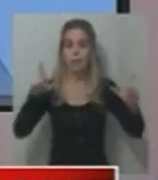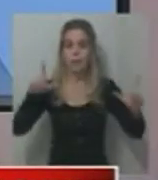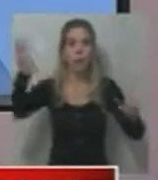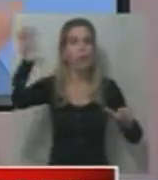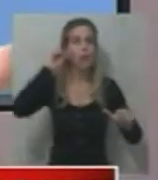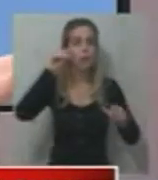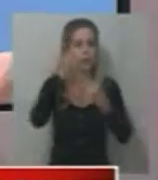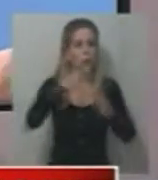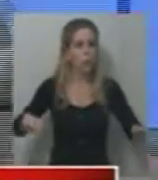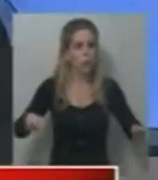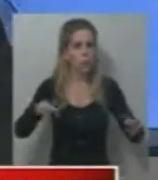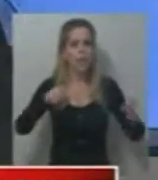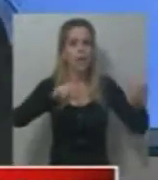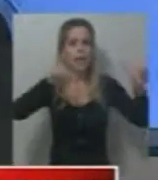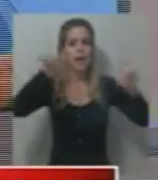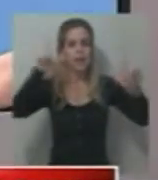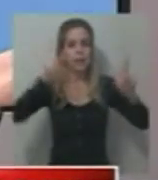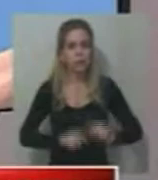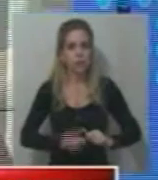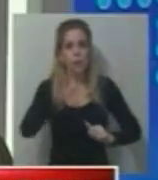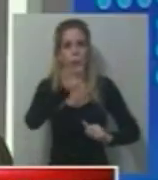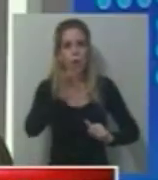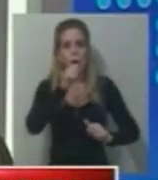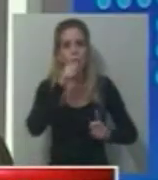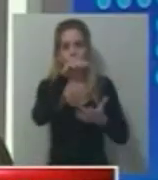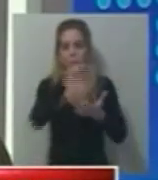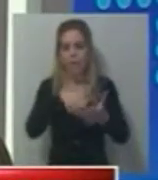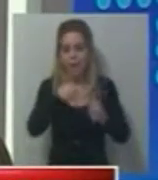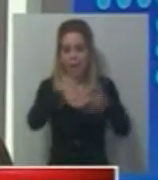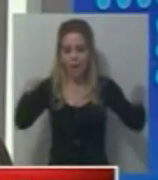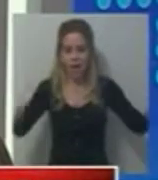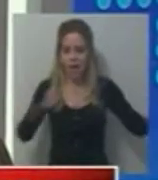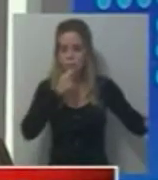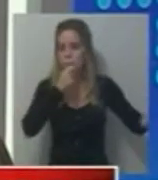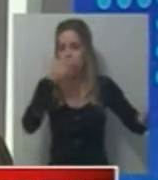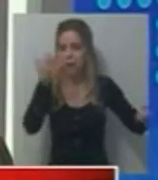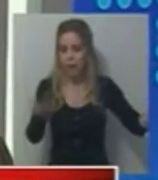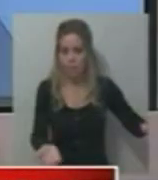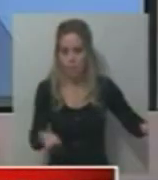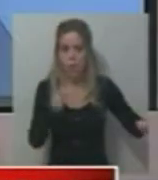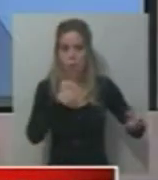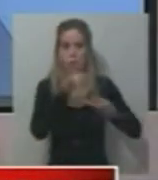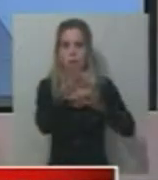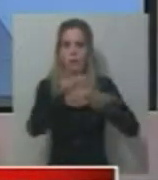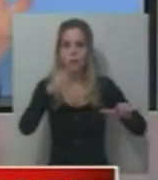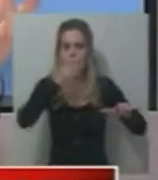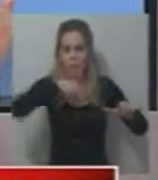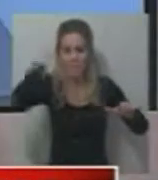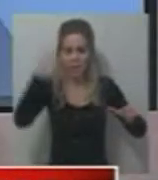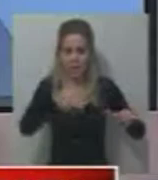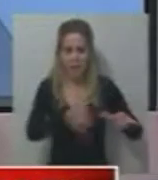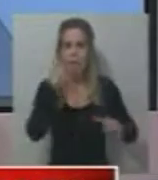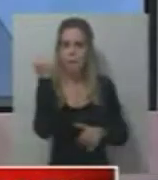las cámaras, los diarios escriben lo mismo. Los diarios también, con una liviandad. Cualquier cosa es importante, cualquier frivolidad es